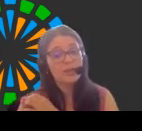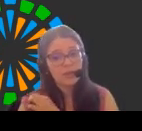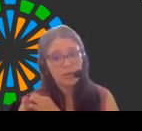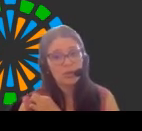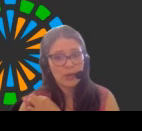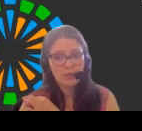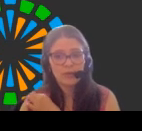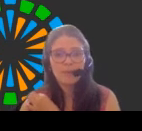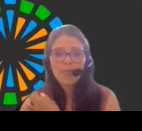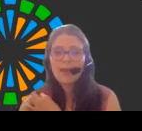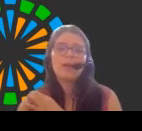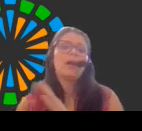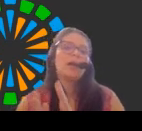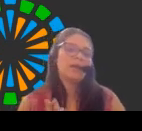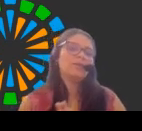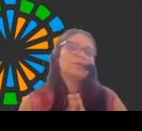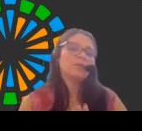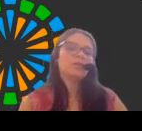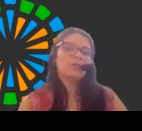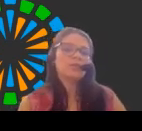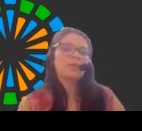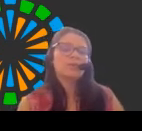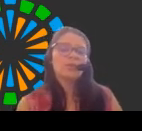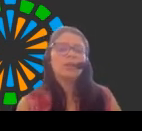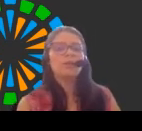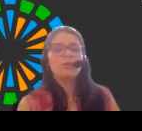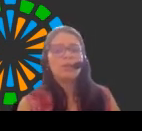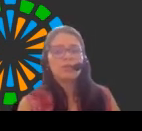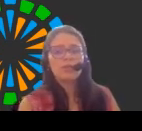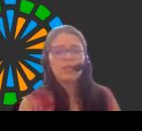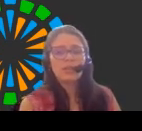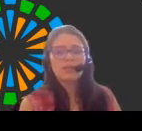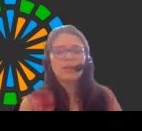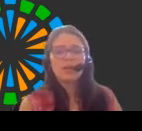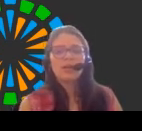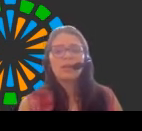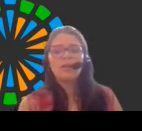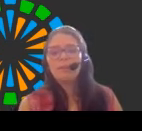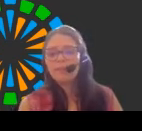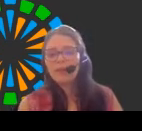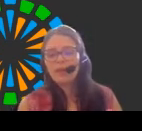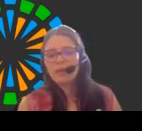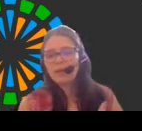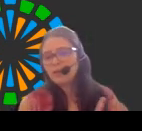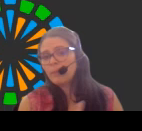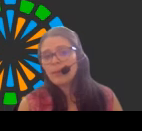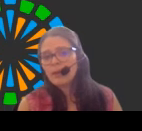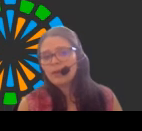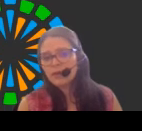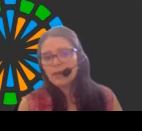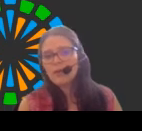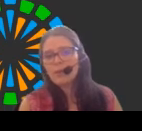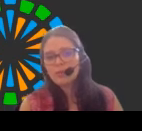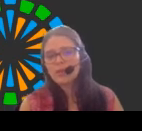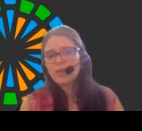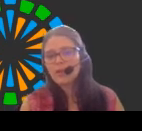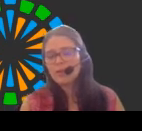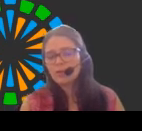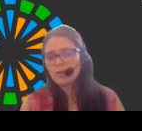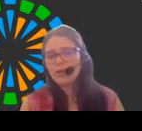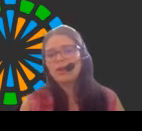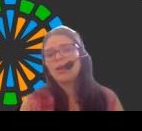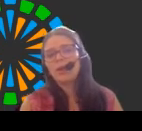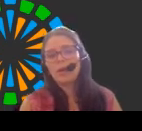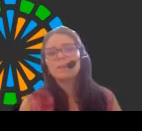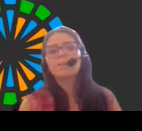mayores de 18 años acá Entonces no si no estamos contando en niños y niñas de de primera entrada Vamos